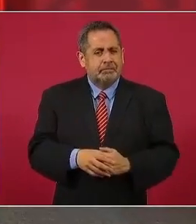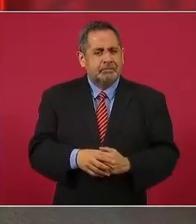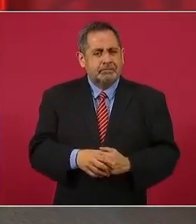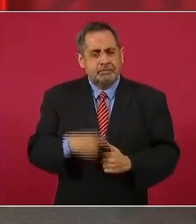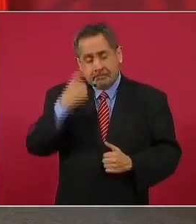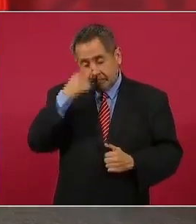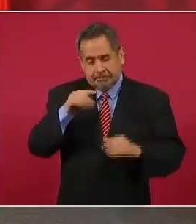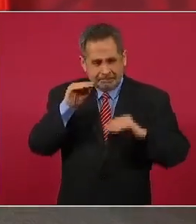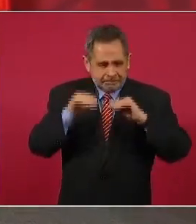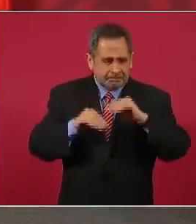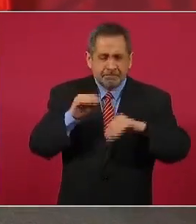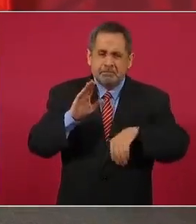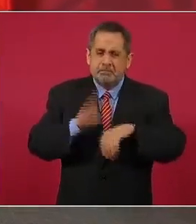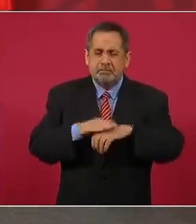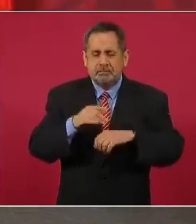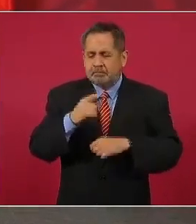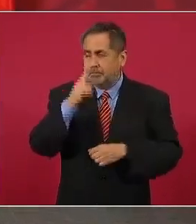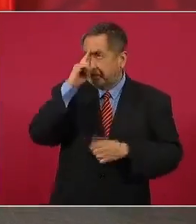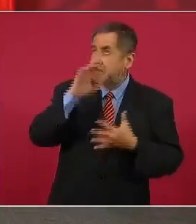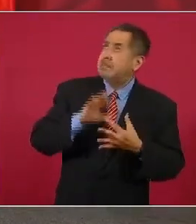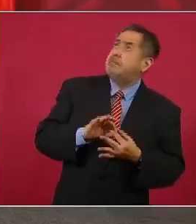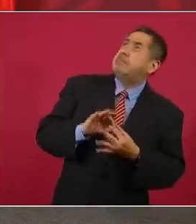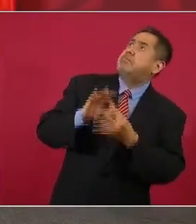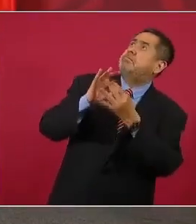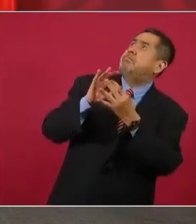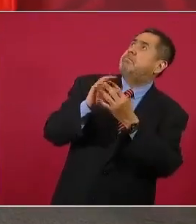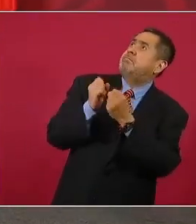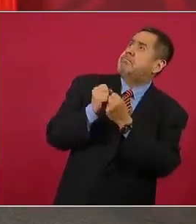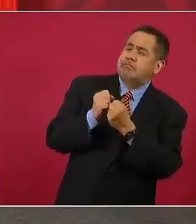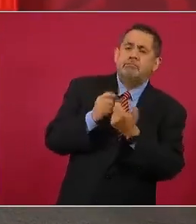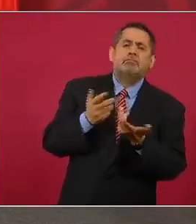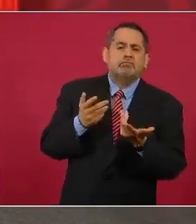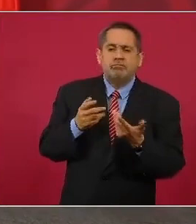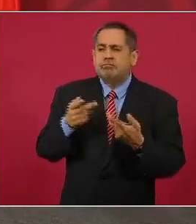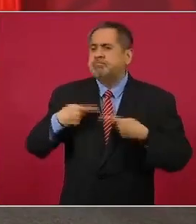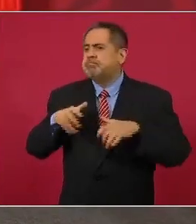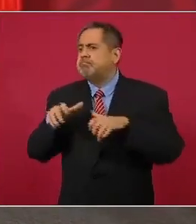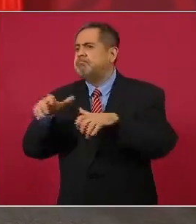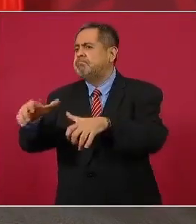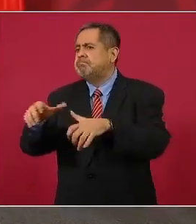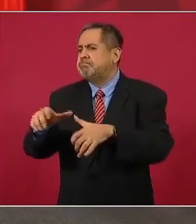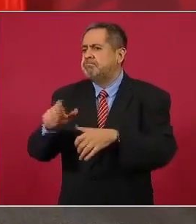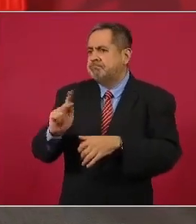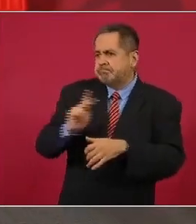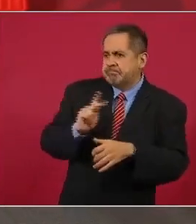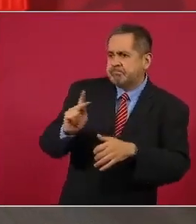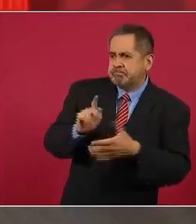que se fortalezcan espiritualmente, ayudando al prójimo.